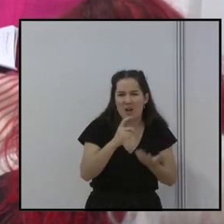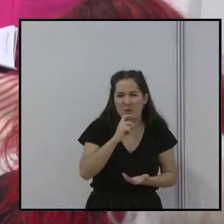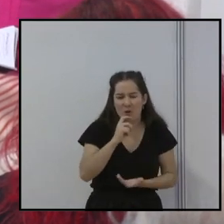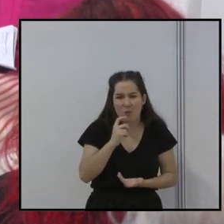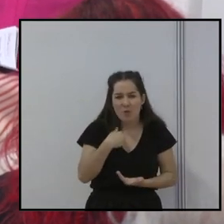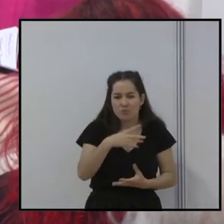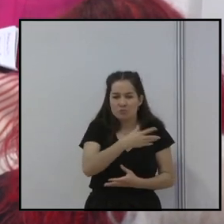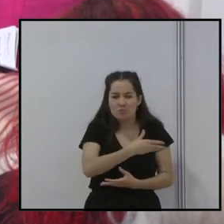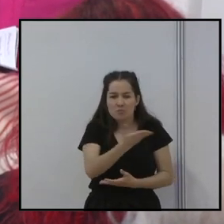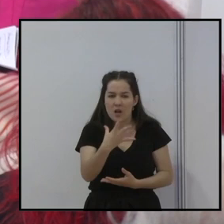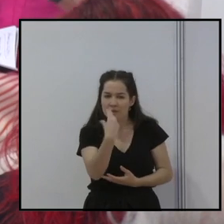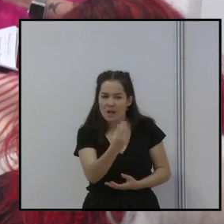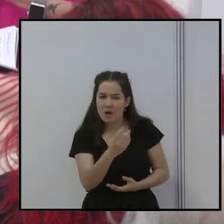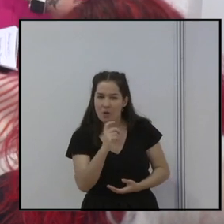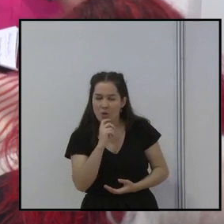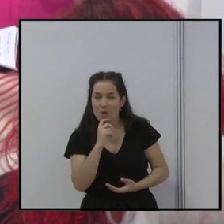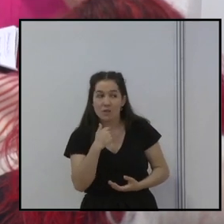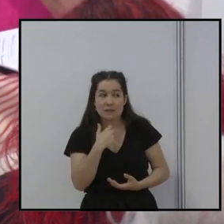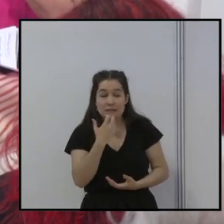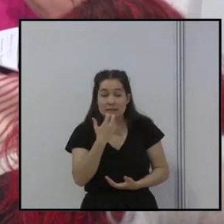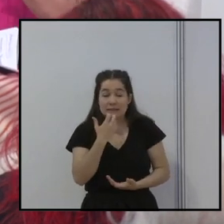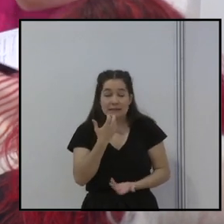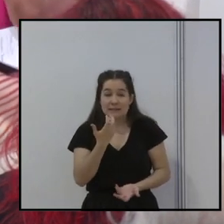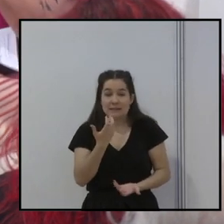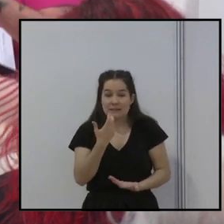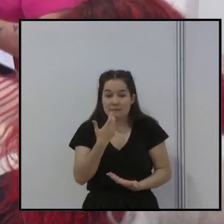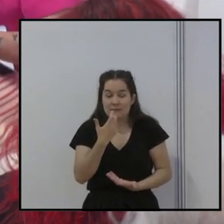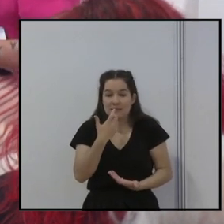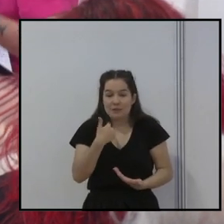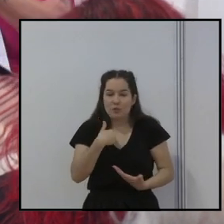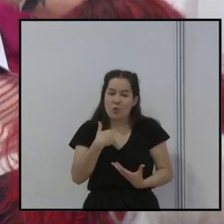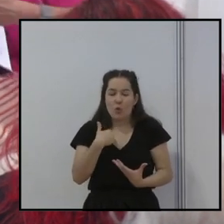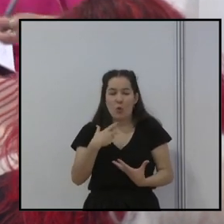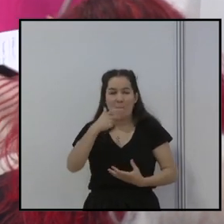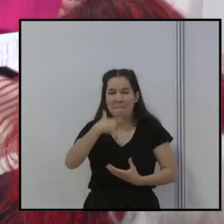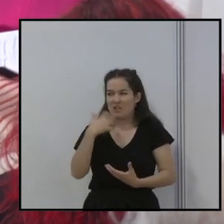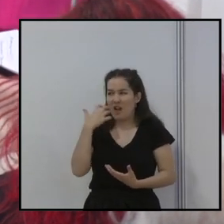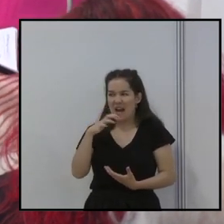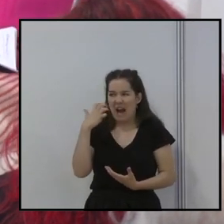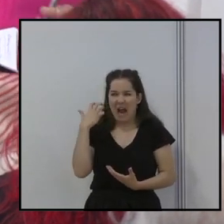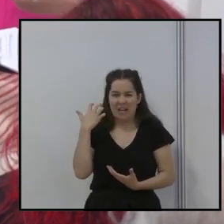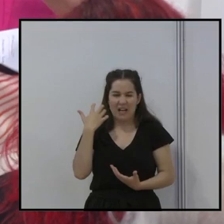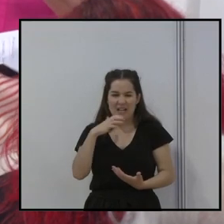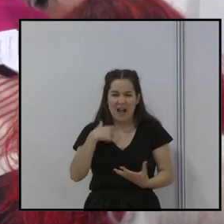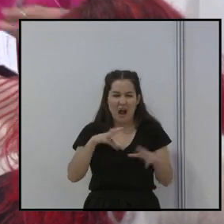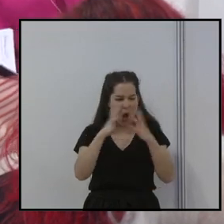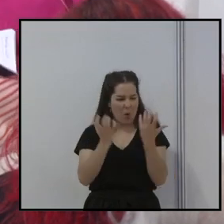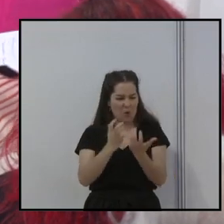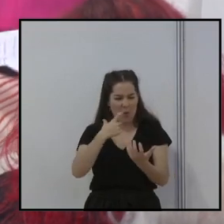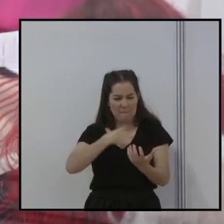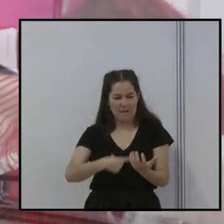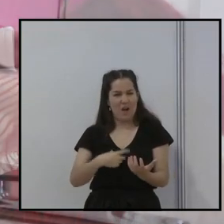dé miedo, no, fuera de eso. ¿Cómo lo vas a contar si eres un marciano, eres el único marciano que existe en el mundo y todavía no has aprendido a hablar